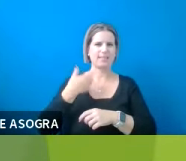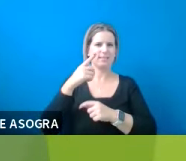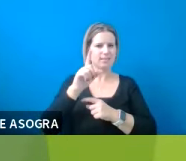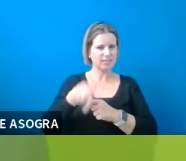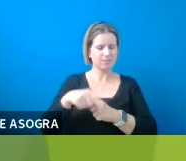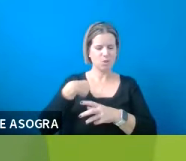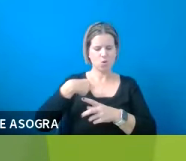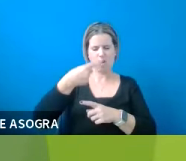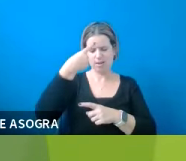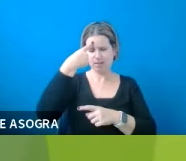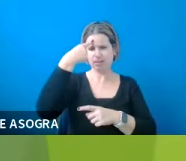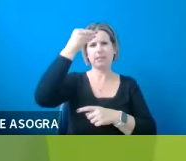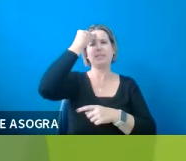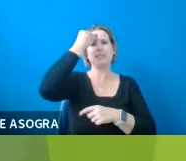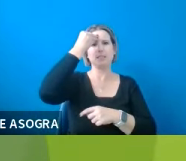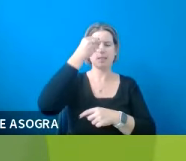grabado en la cabeza,